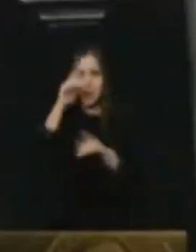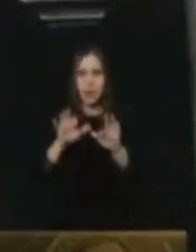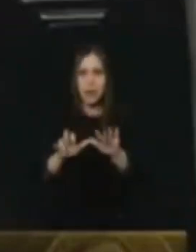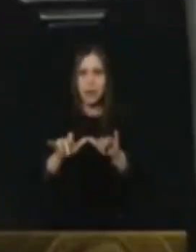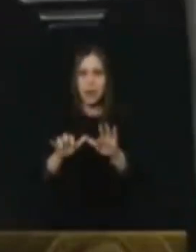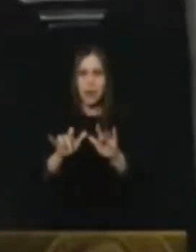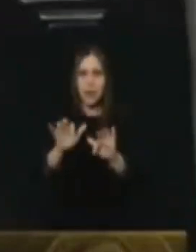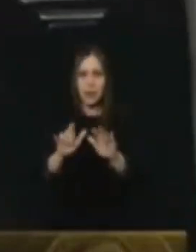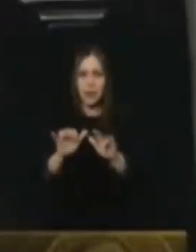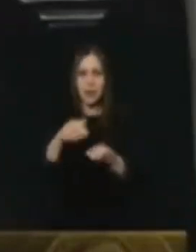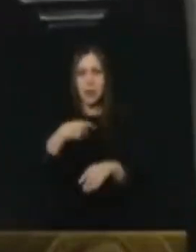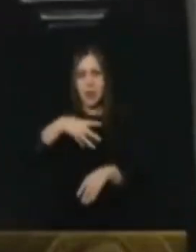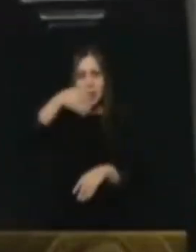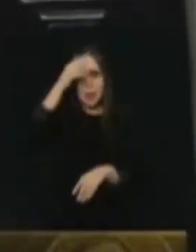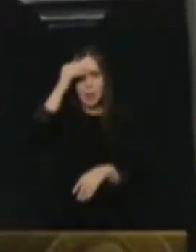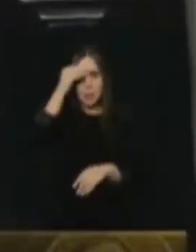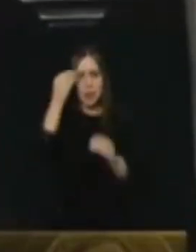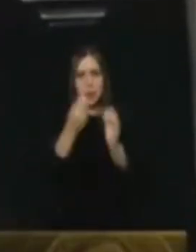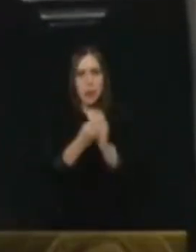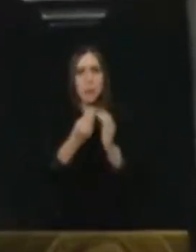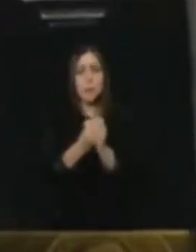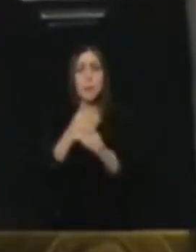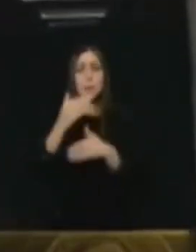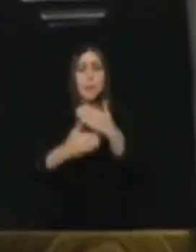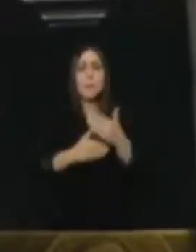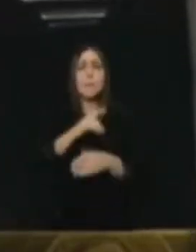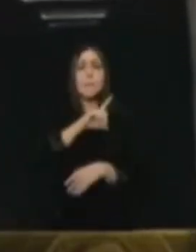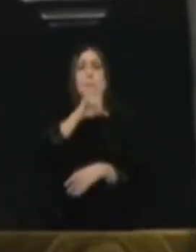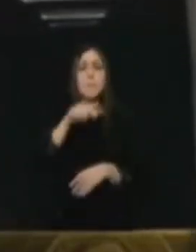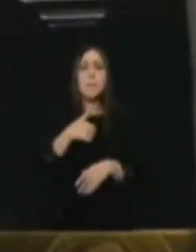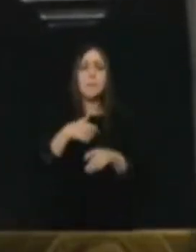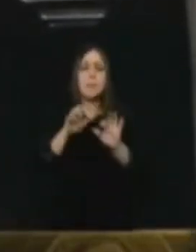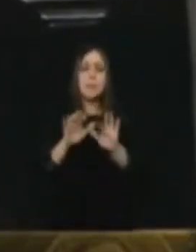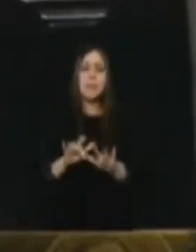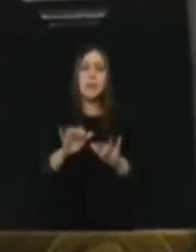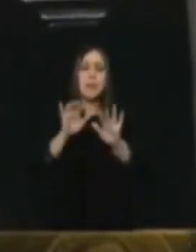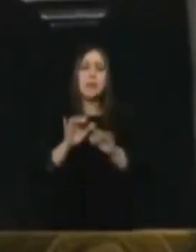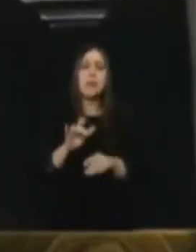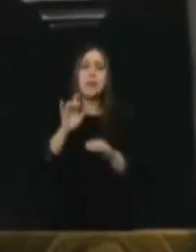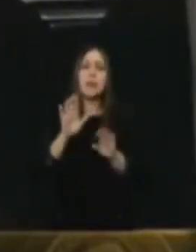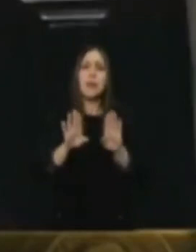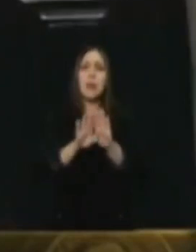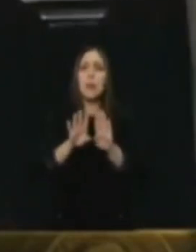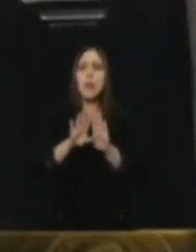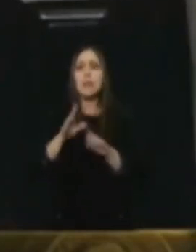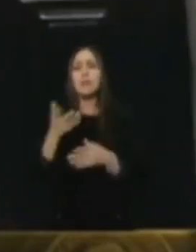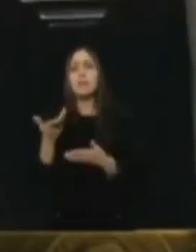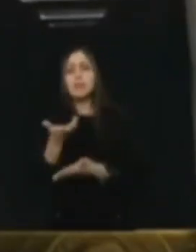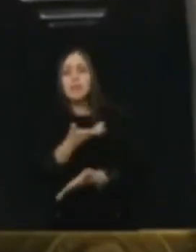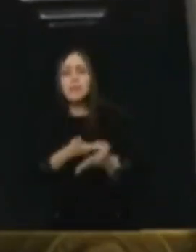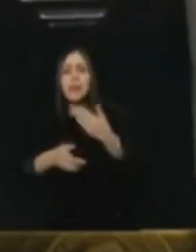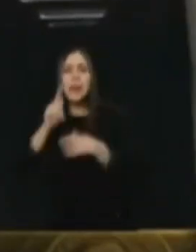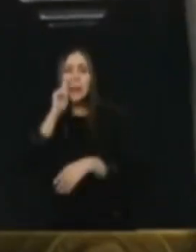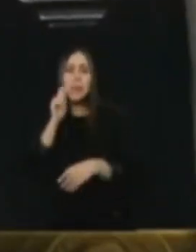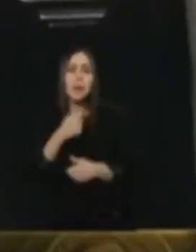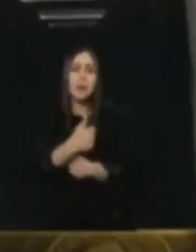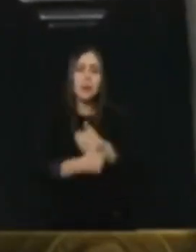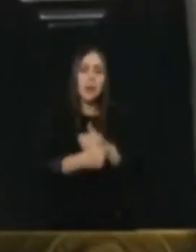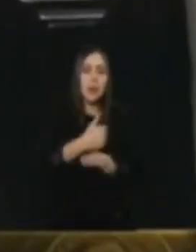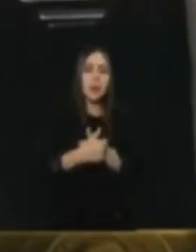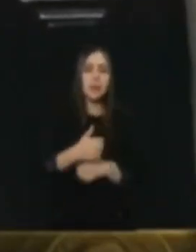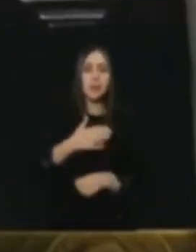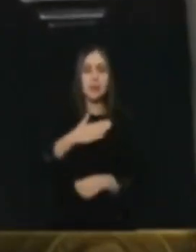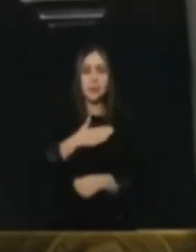1953 escribo en un ámbito amistoso y competitivo. Si fui